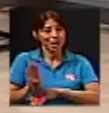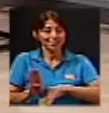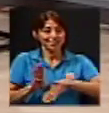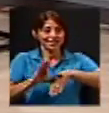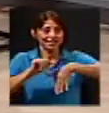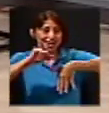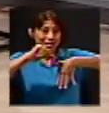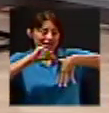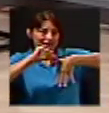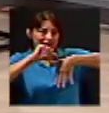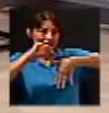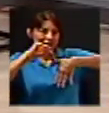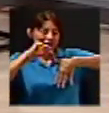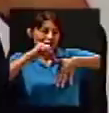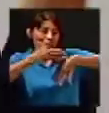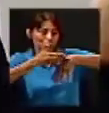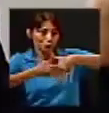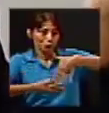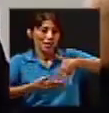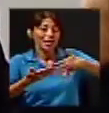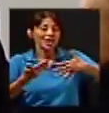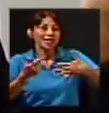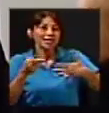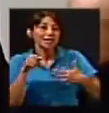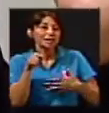habrá de enfrentarse como país